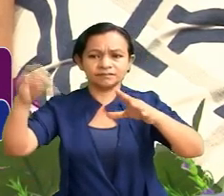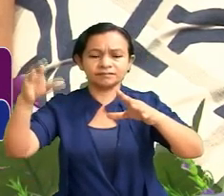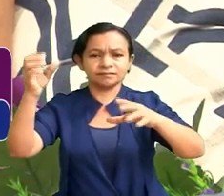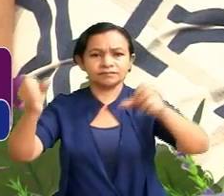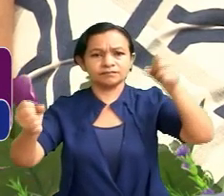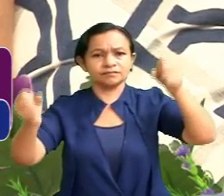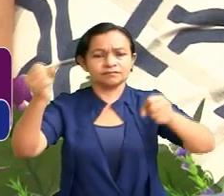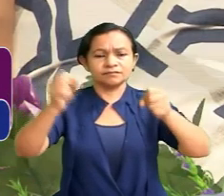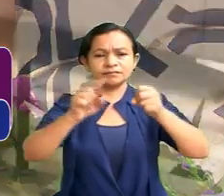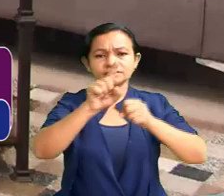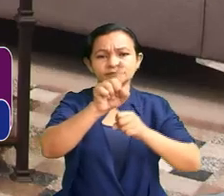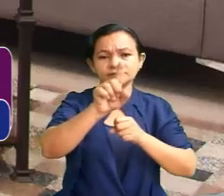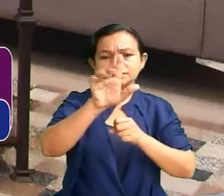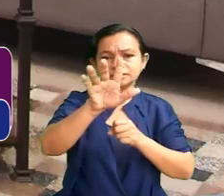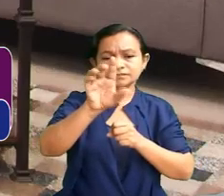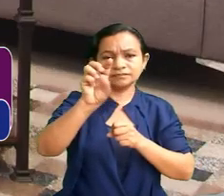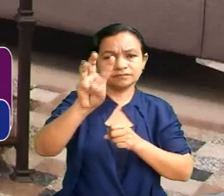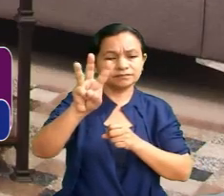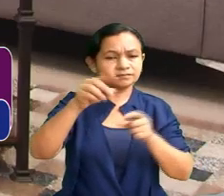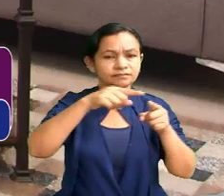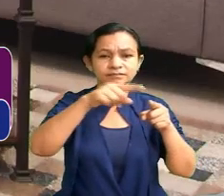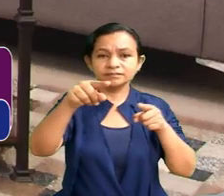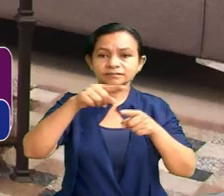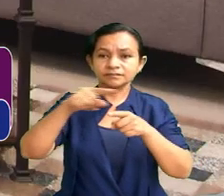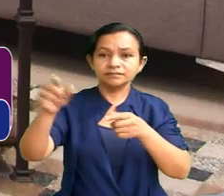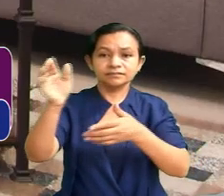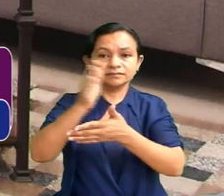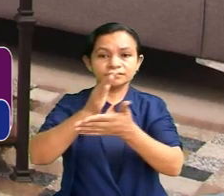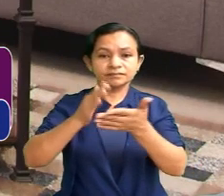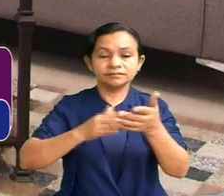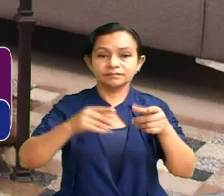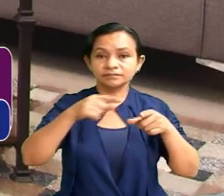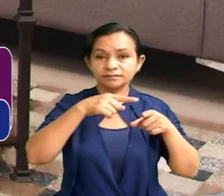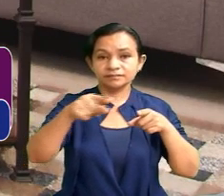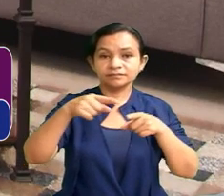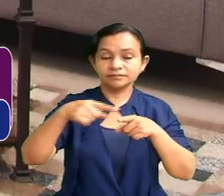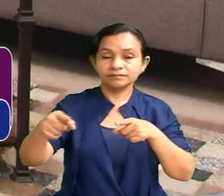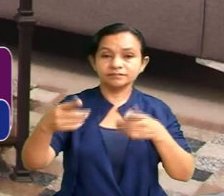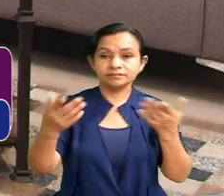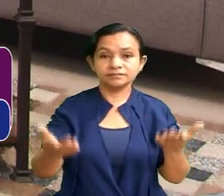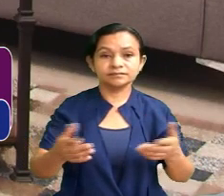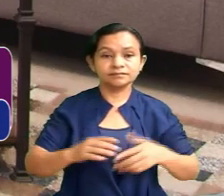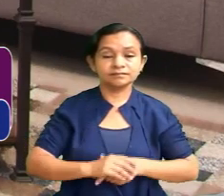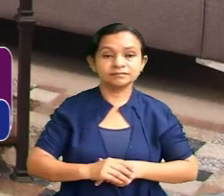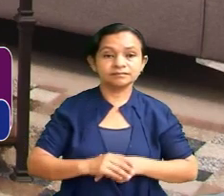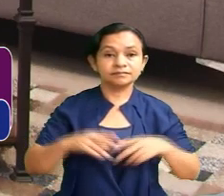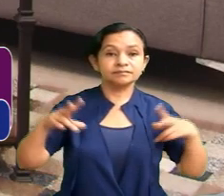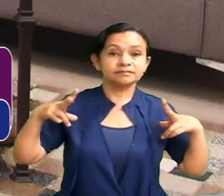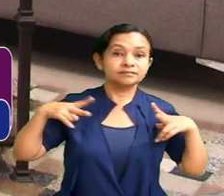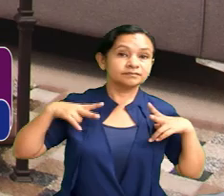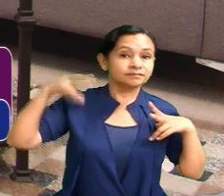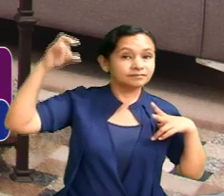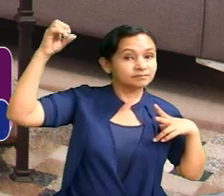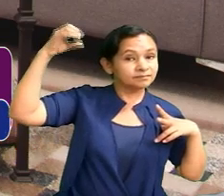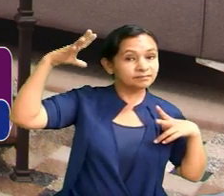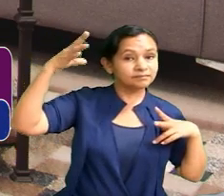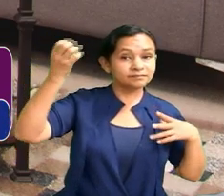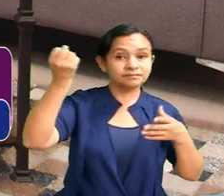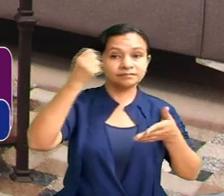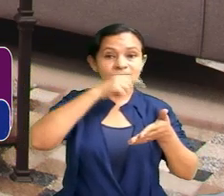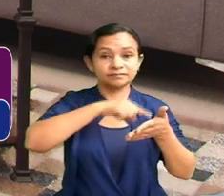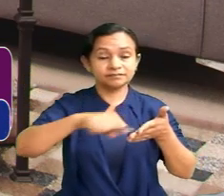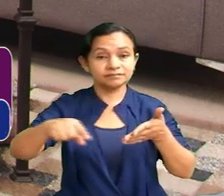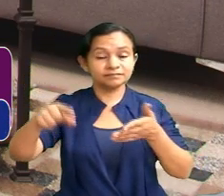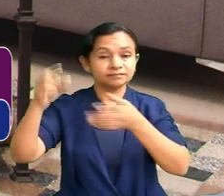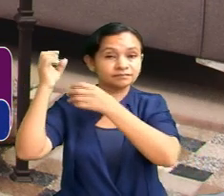así en eso operan y hay municipios que ante la llegada del verano y la semana santa y por